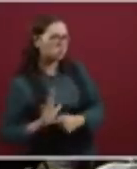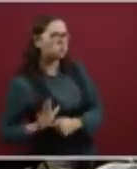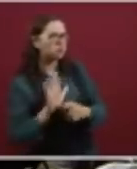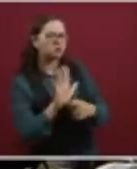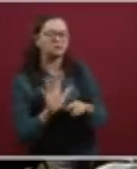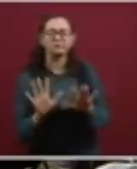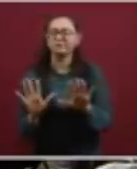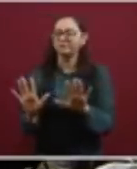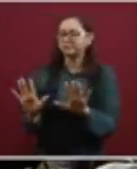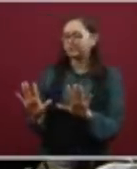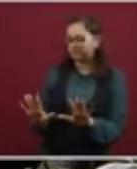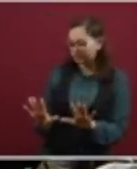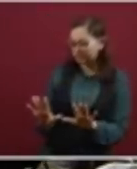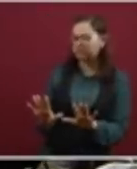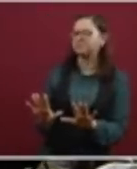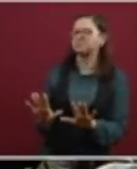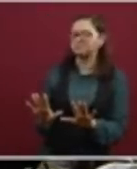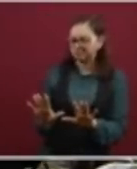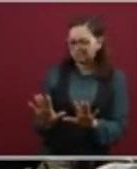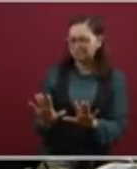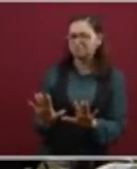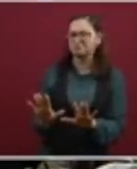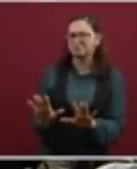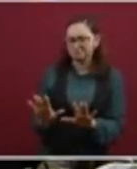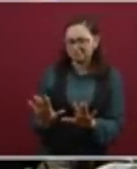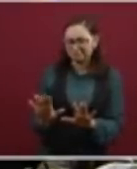La denuncia la hicieron en